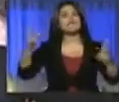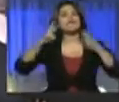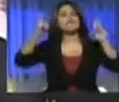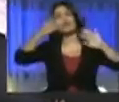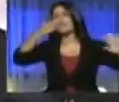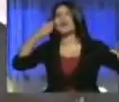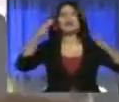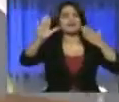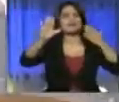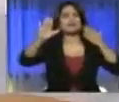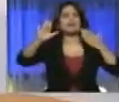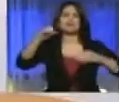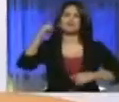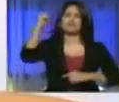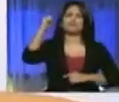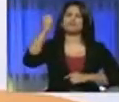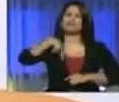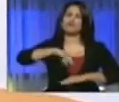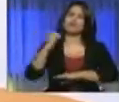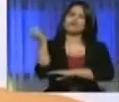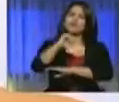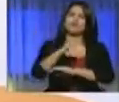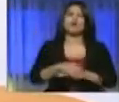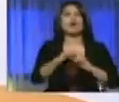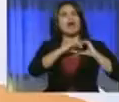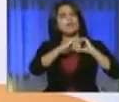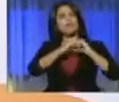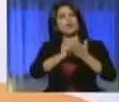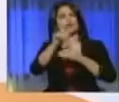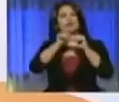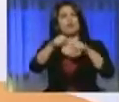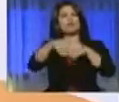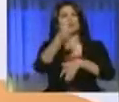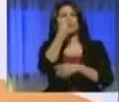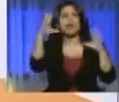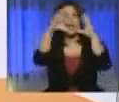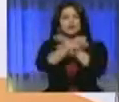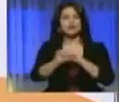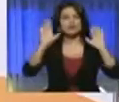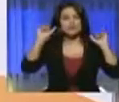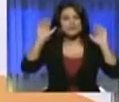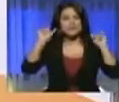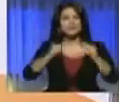siempre. Con amor seguimos la marcha. Buenas noches, pues, a toda Venezuela.